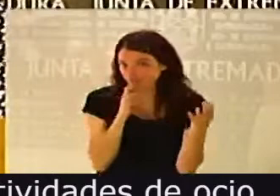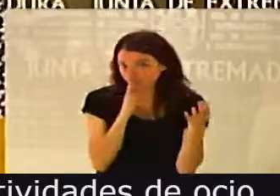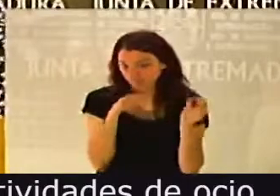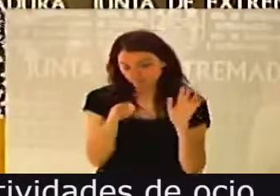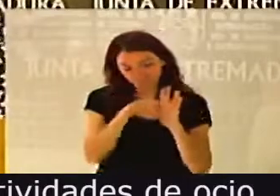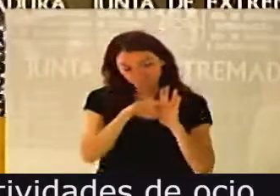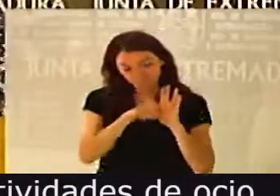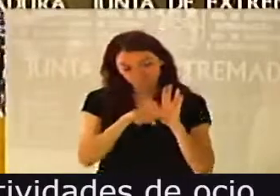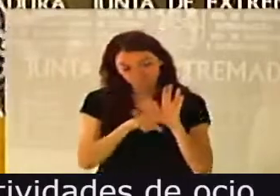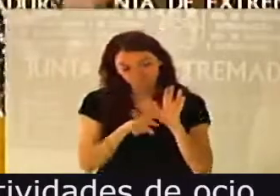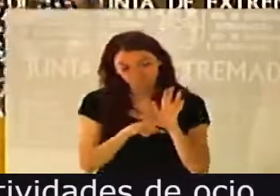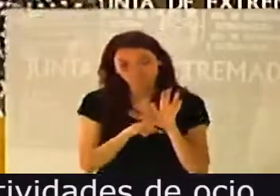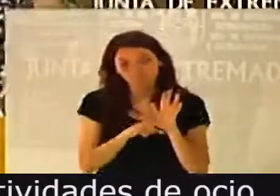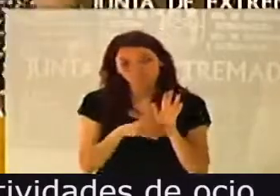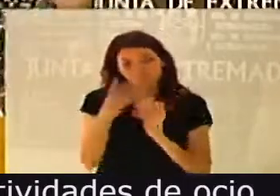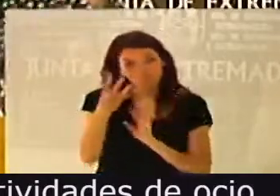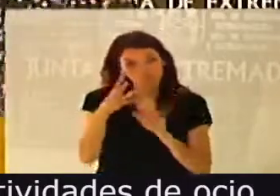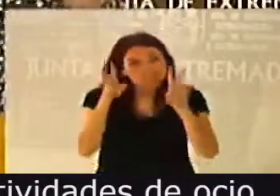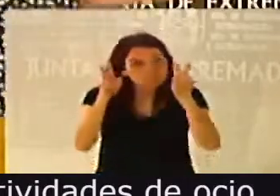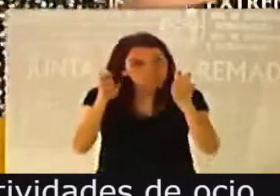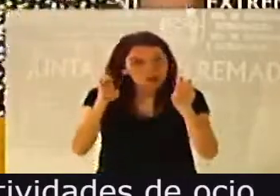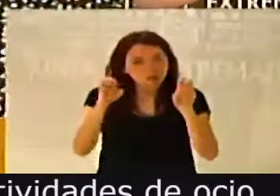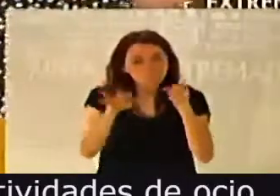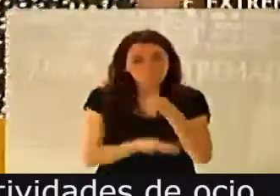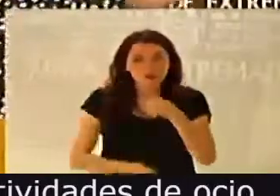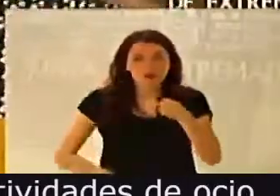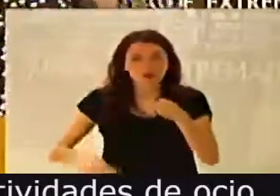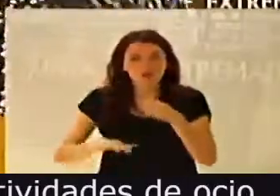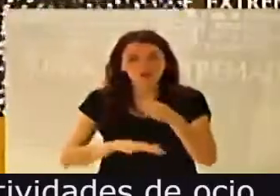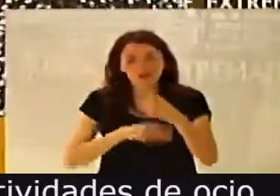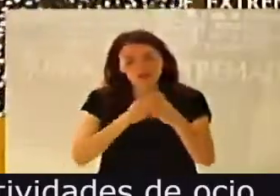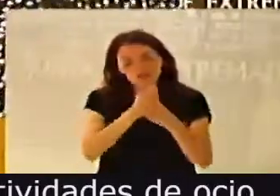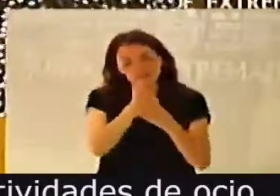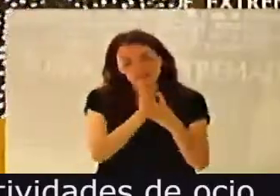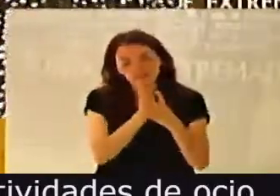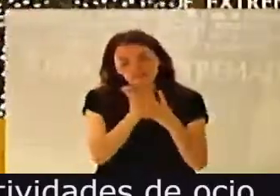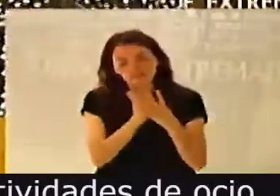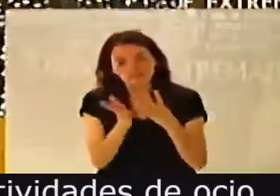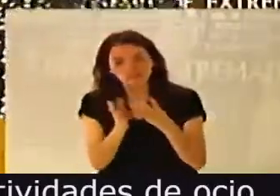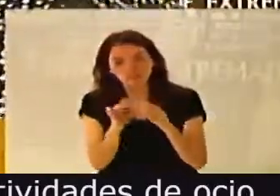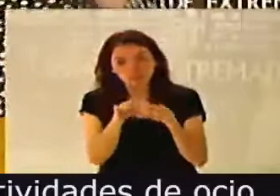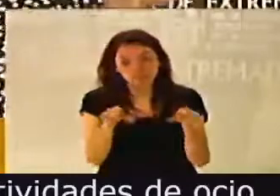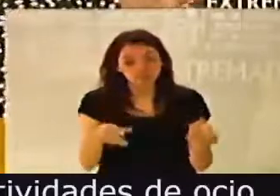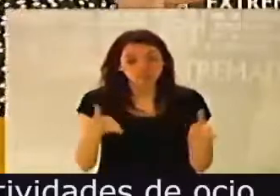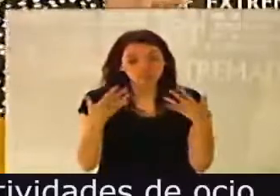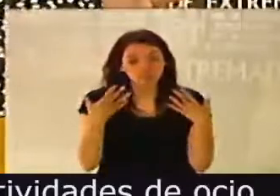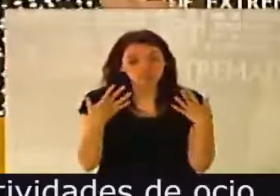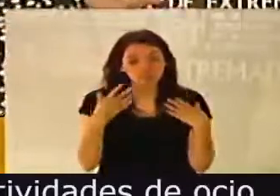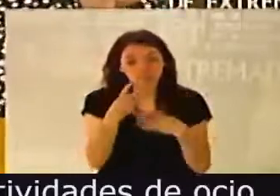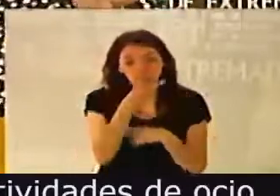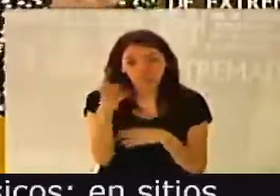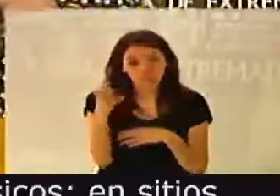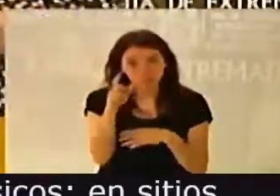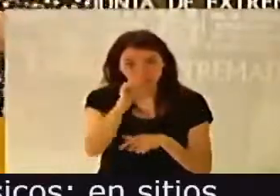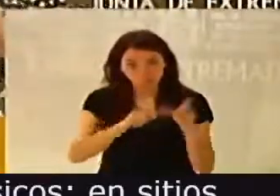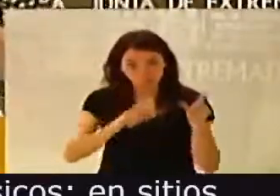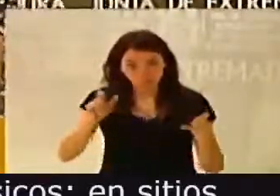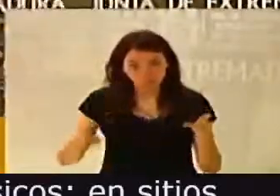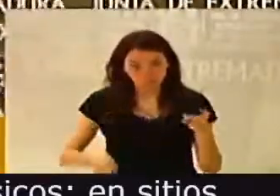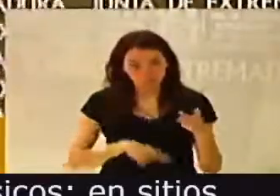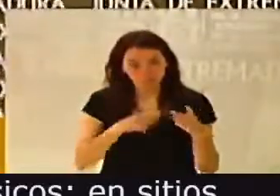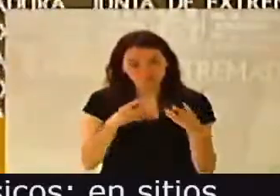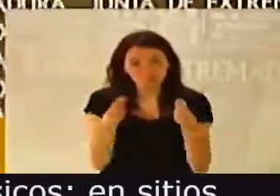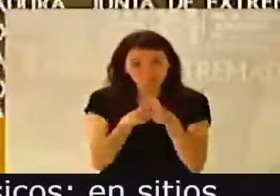Y dice 4 aspectos muy básicos. En sitios abiertos pueden estar hasta 200 personas, en sitios cerrados